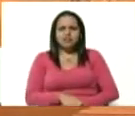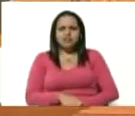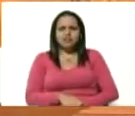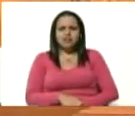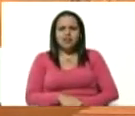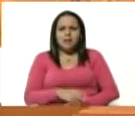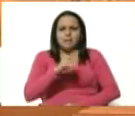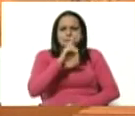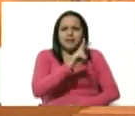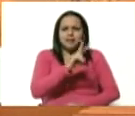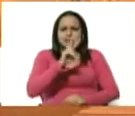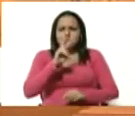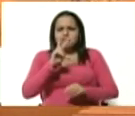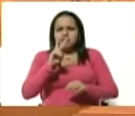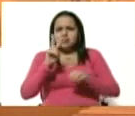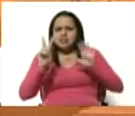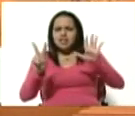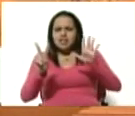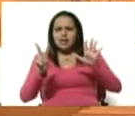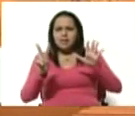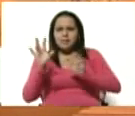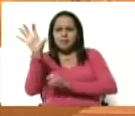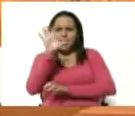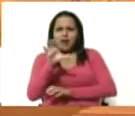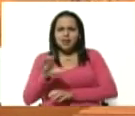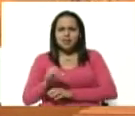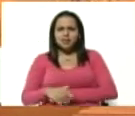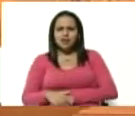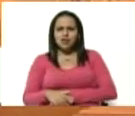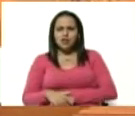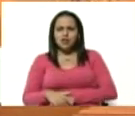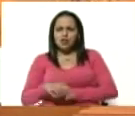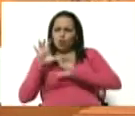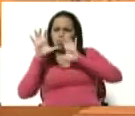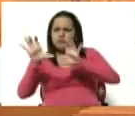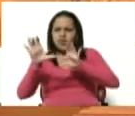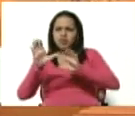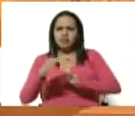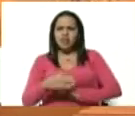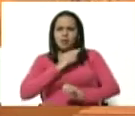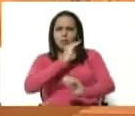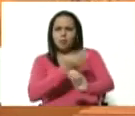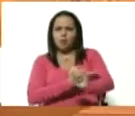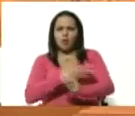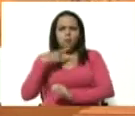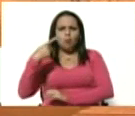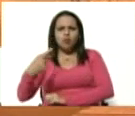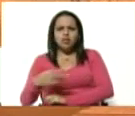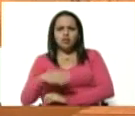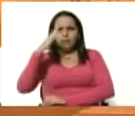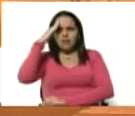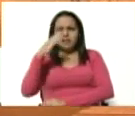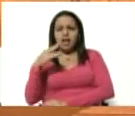27 países que conforman un continente de un gran poder económico, militar, político, de